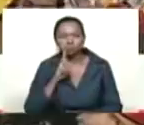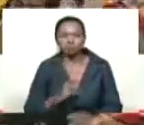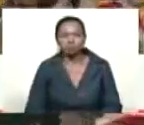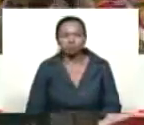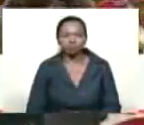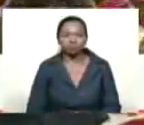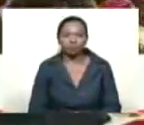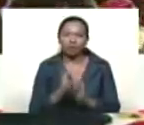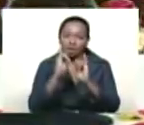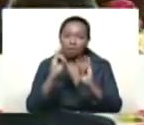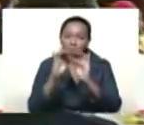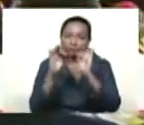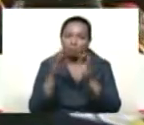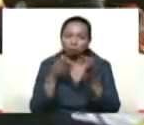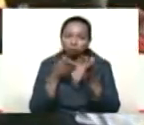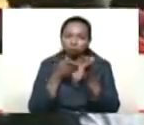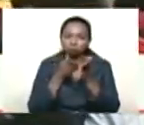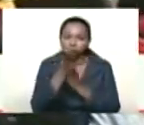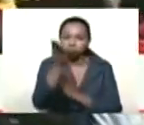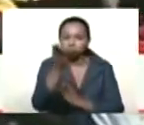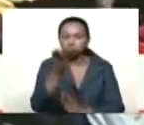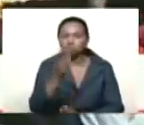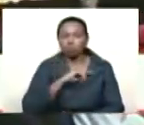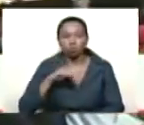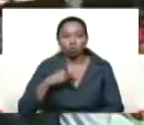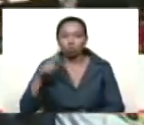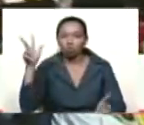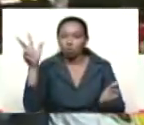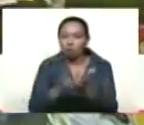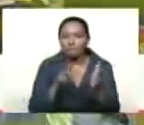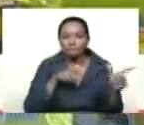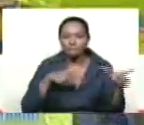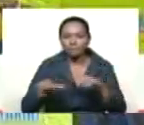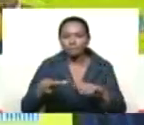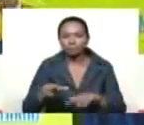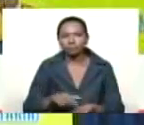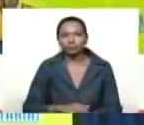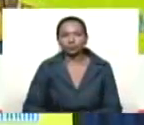Y por esa vía, cúmplase de inmediato.